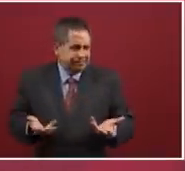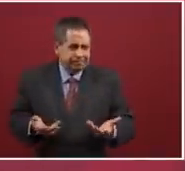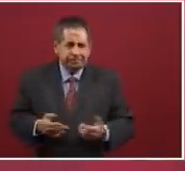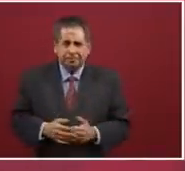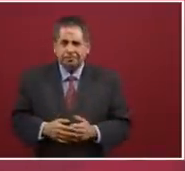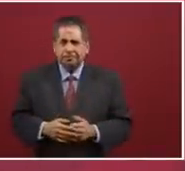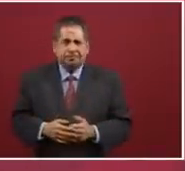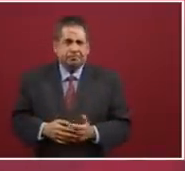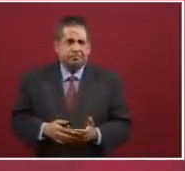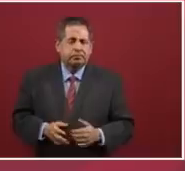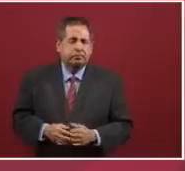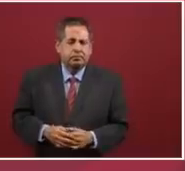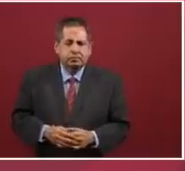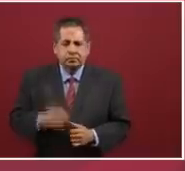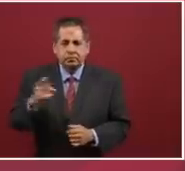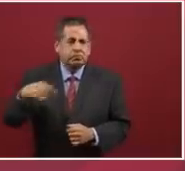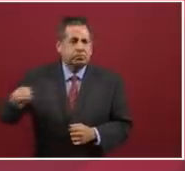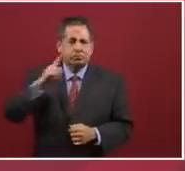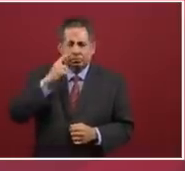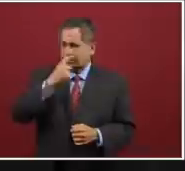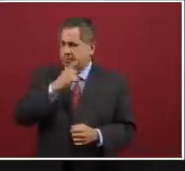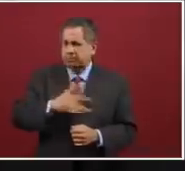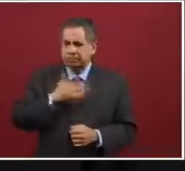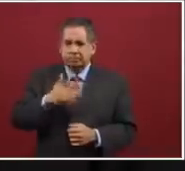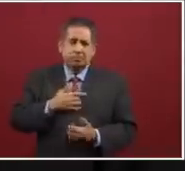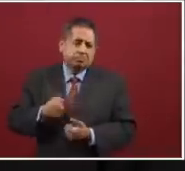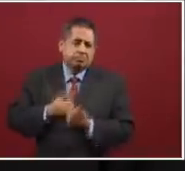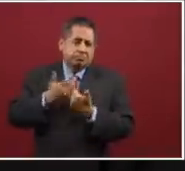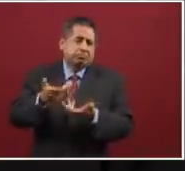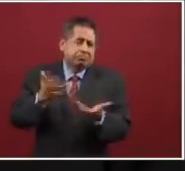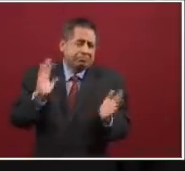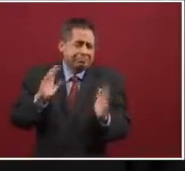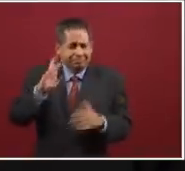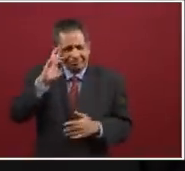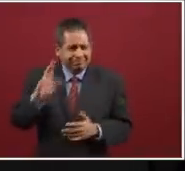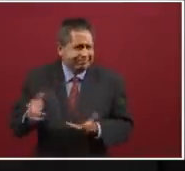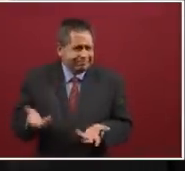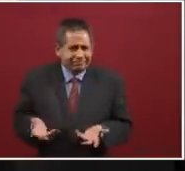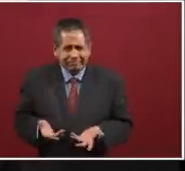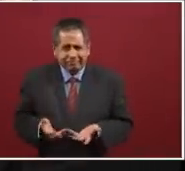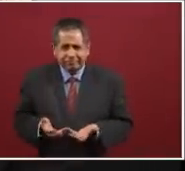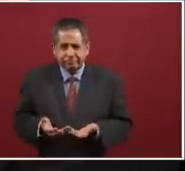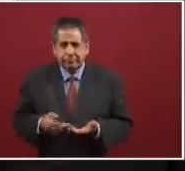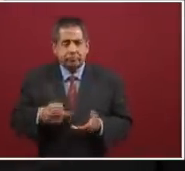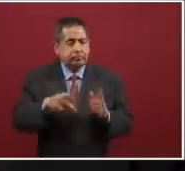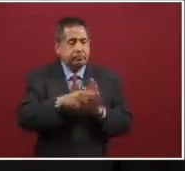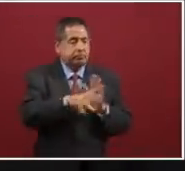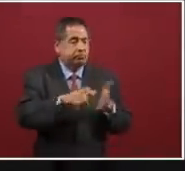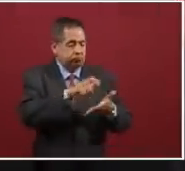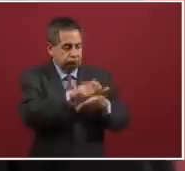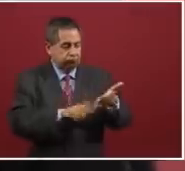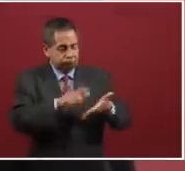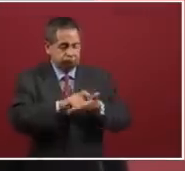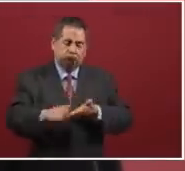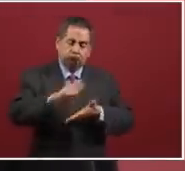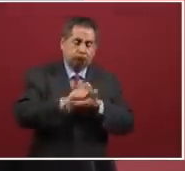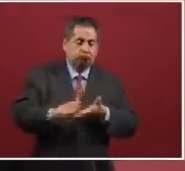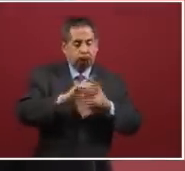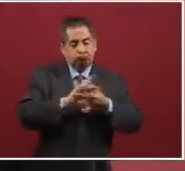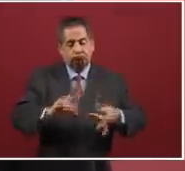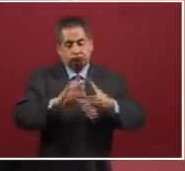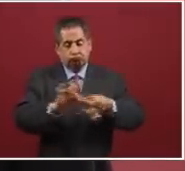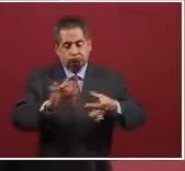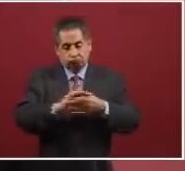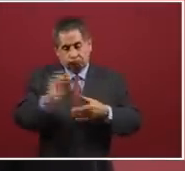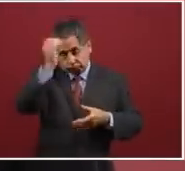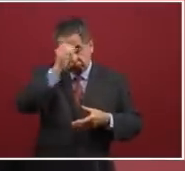es un sentimiento que se expresa. ¿Cómo un columnista sí puede dar una